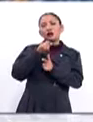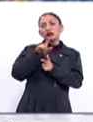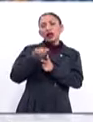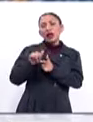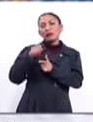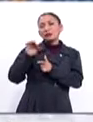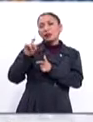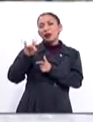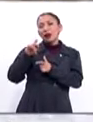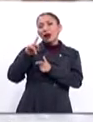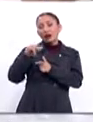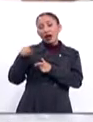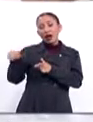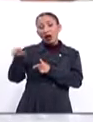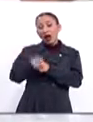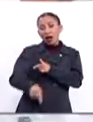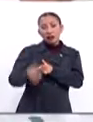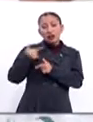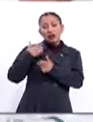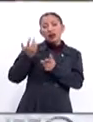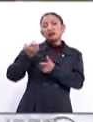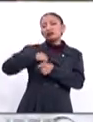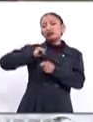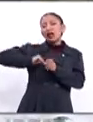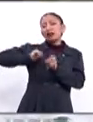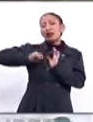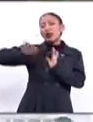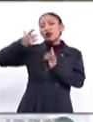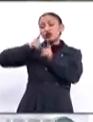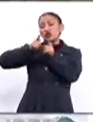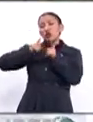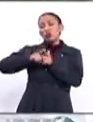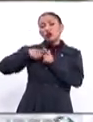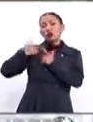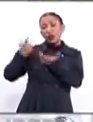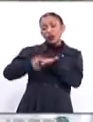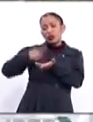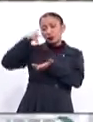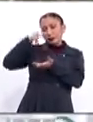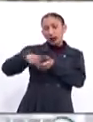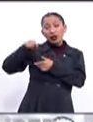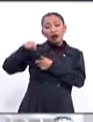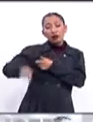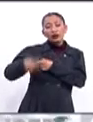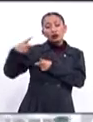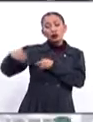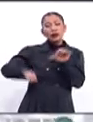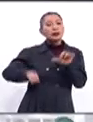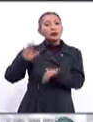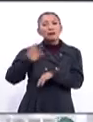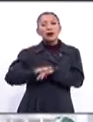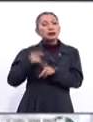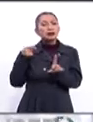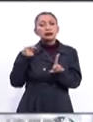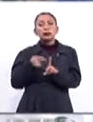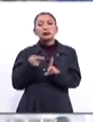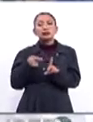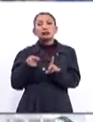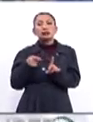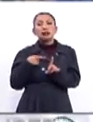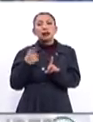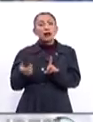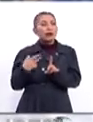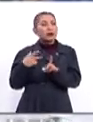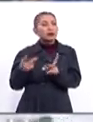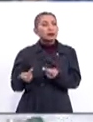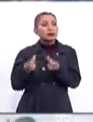pues representan de las viejas estructuras criminales estables en el país, donde su actividad principal y fundamental es la